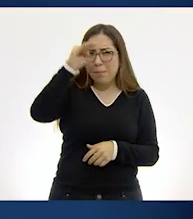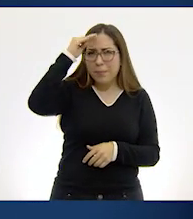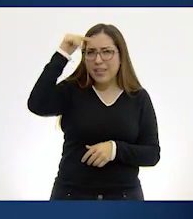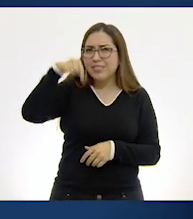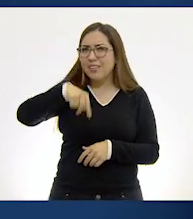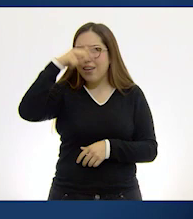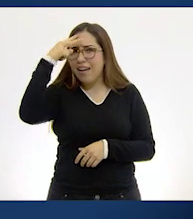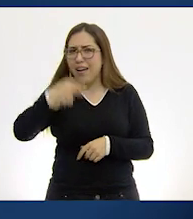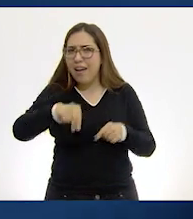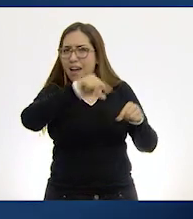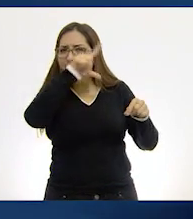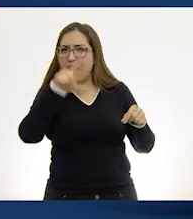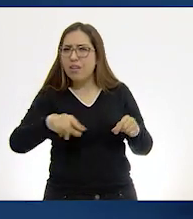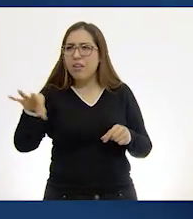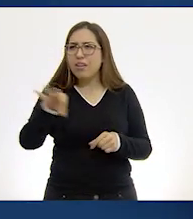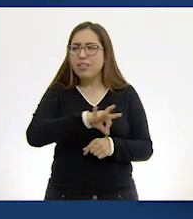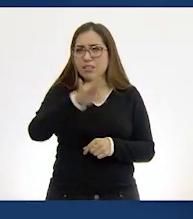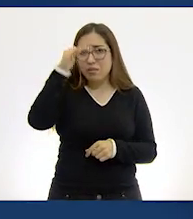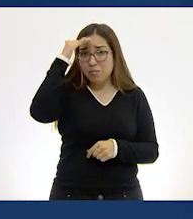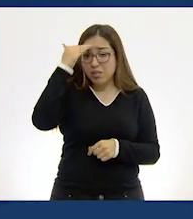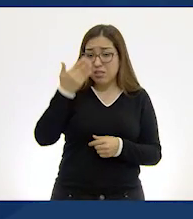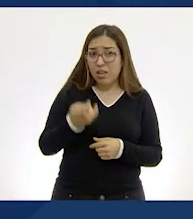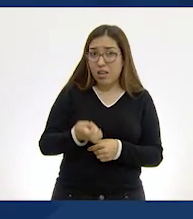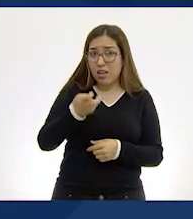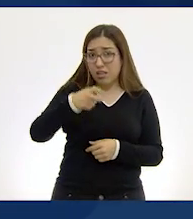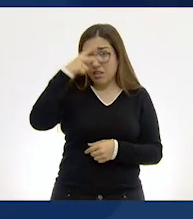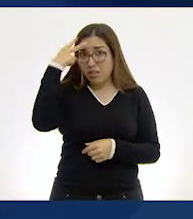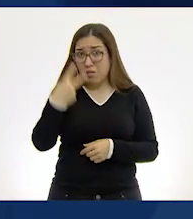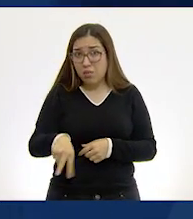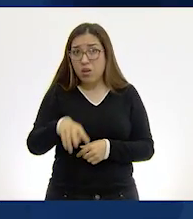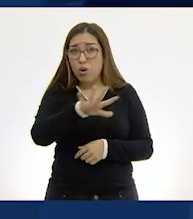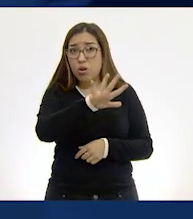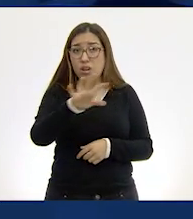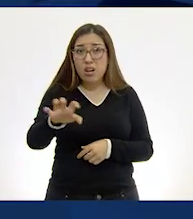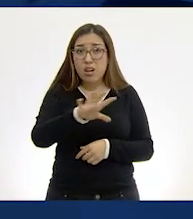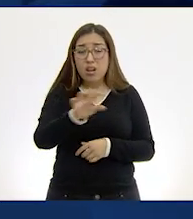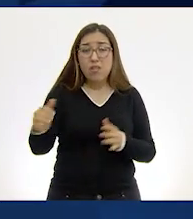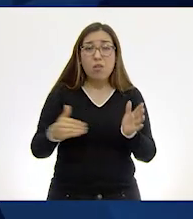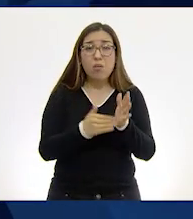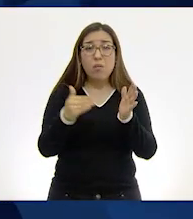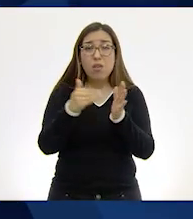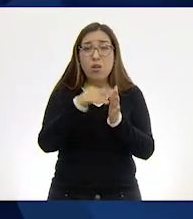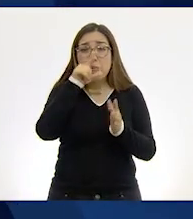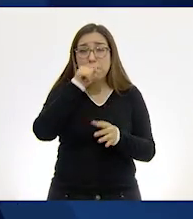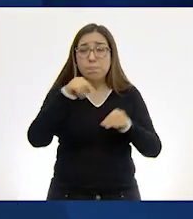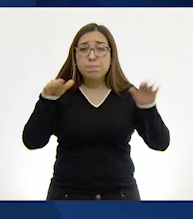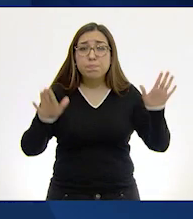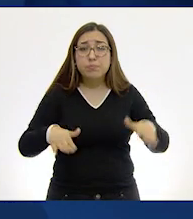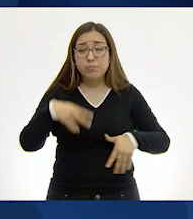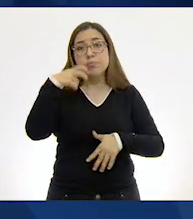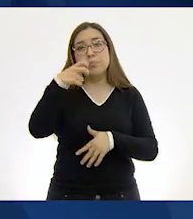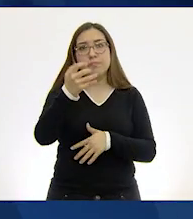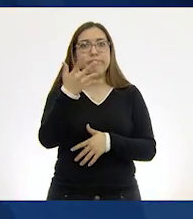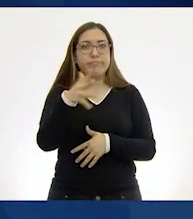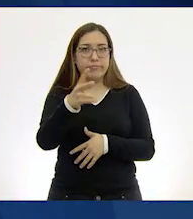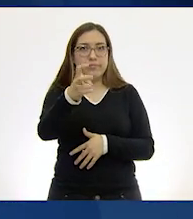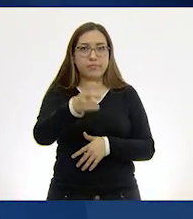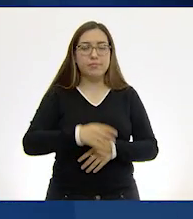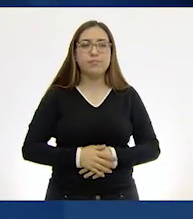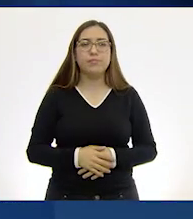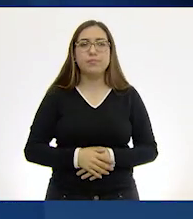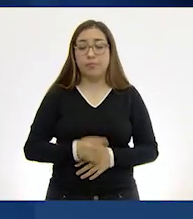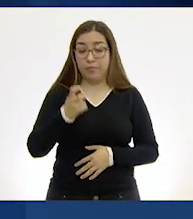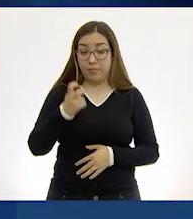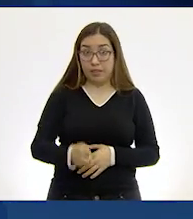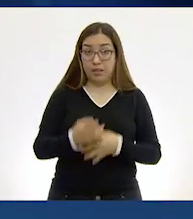estaríamos pensando que tal vez en México se perdió en este periodo 500 millones de aves, de individuos. Ese es el tamaño del impacto. En esta